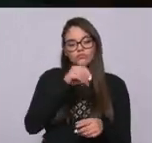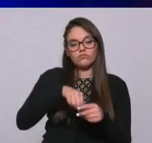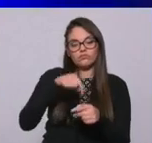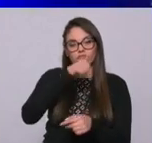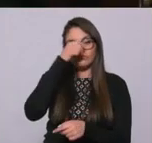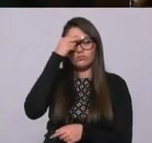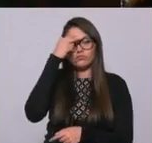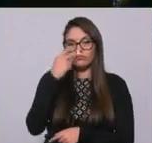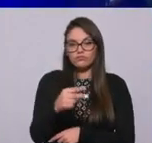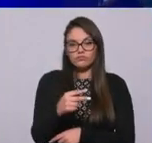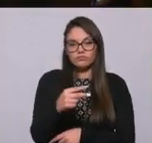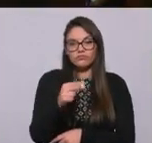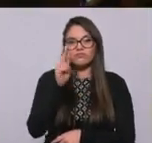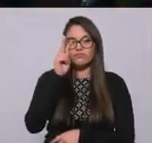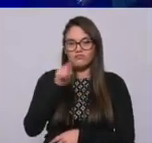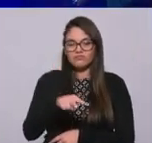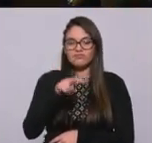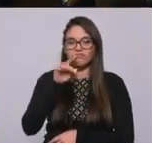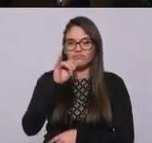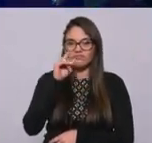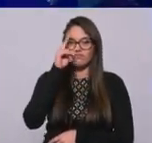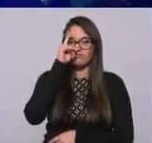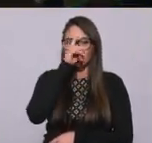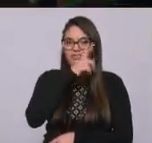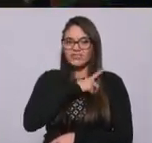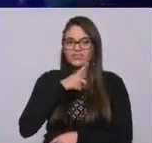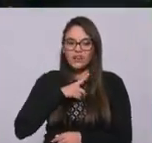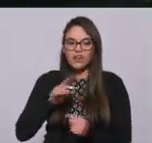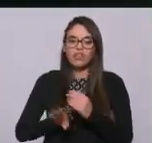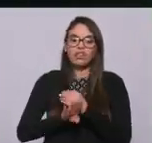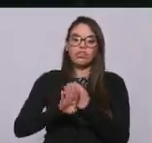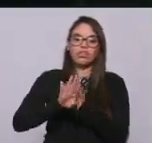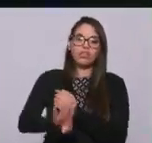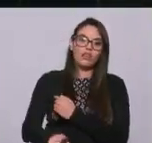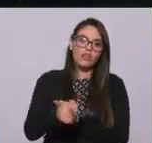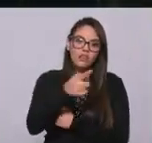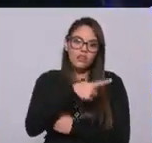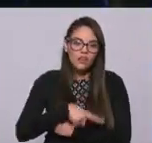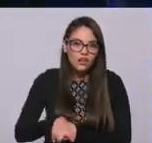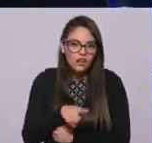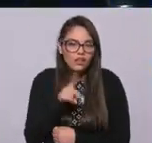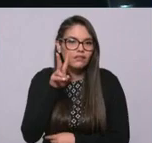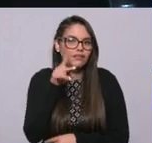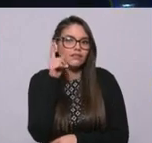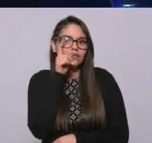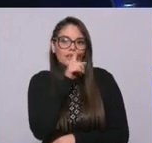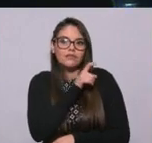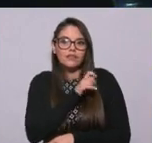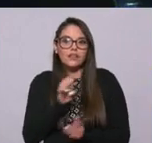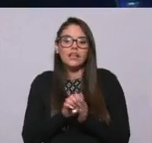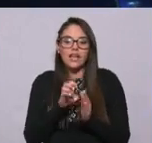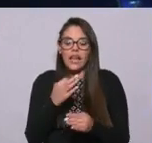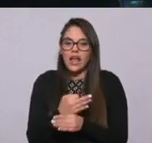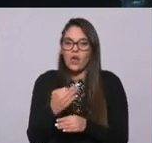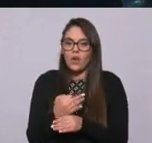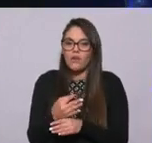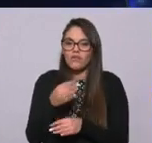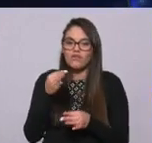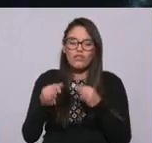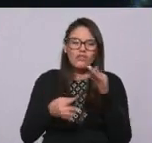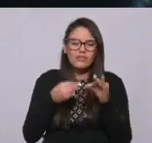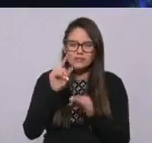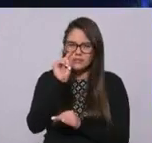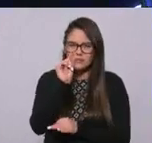México. Es complicado el hecho de estar combatiendo este tipo de tecnologías porque ahora ocurre una noticia en este momento y en cuestión